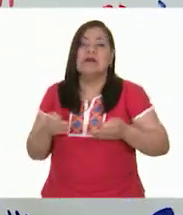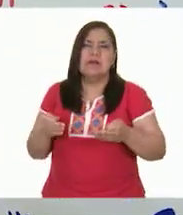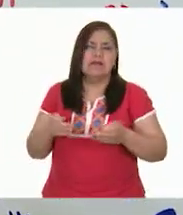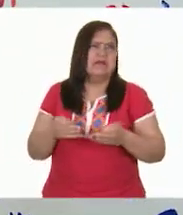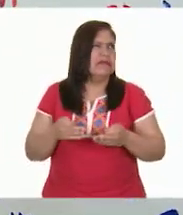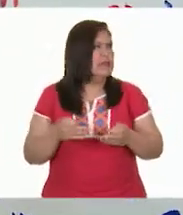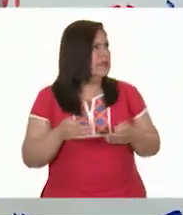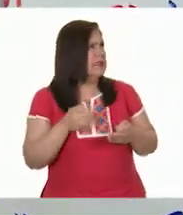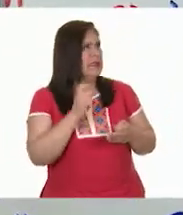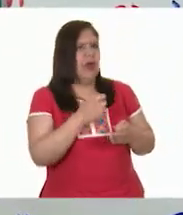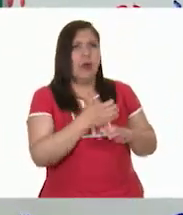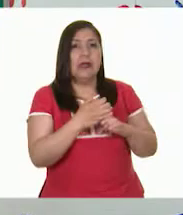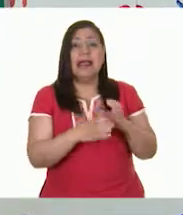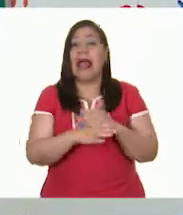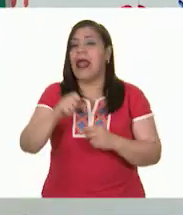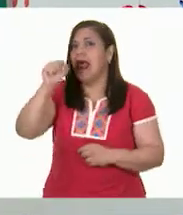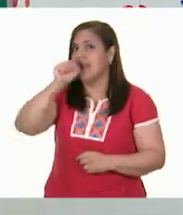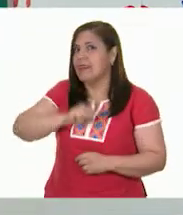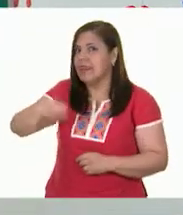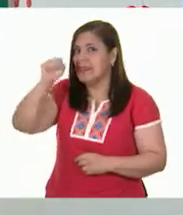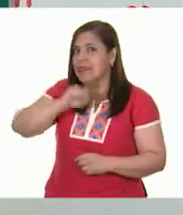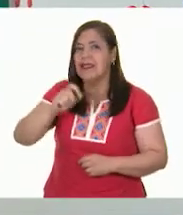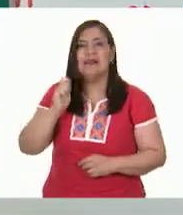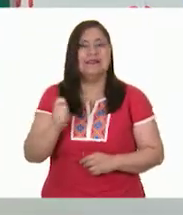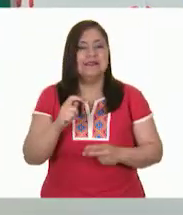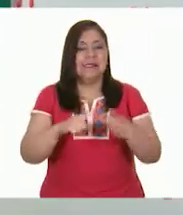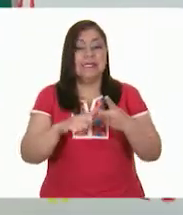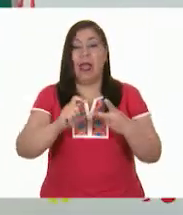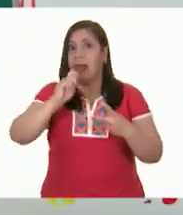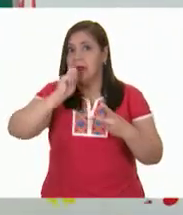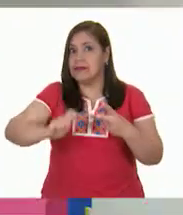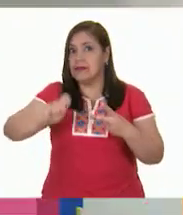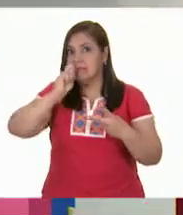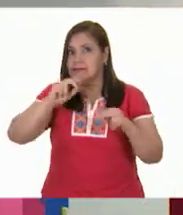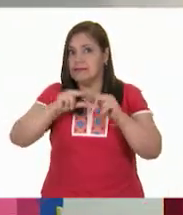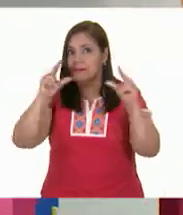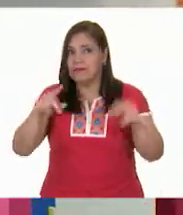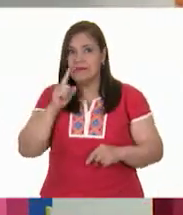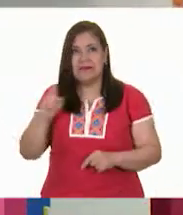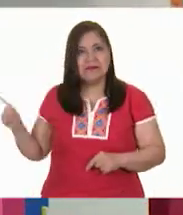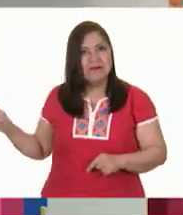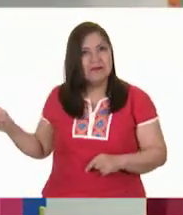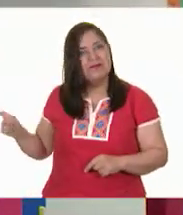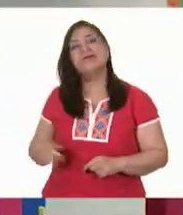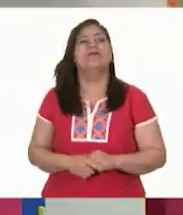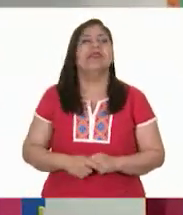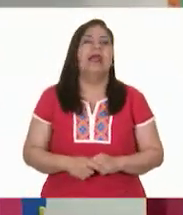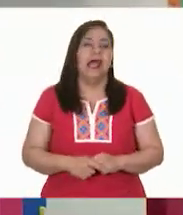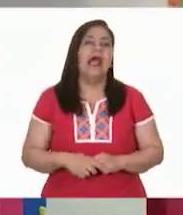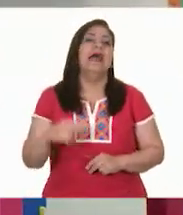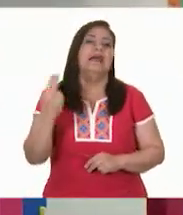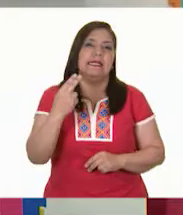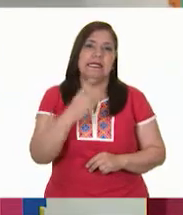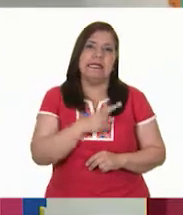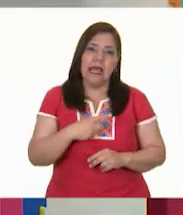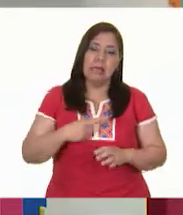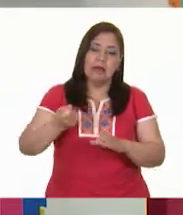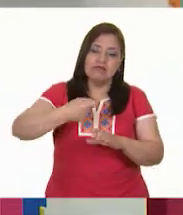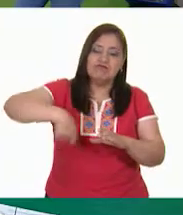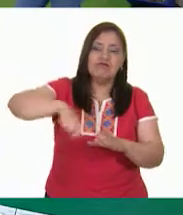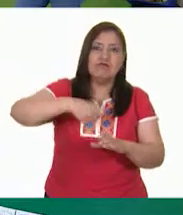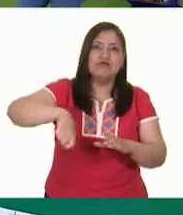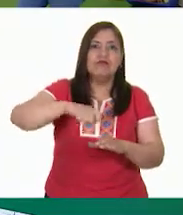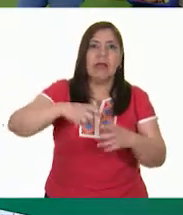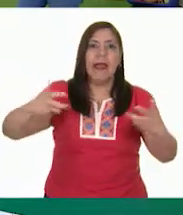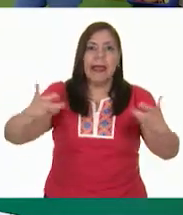¿Qué objeto es? Los helados. ¡Uy, qué rico! Las paletas de hielo. Sí. También necesitan un proceso para elaborarse en el